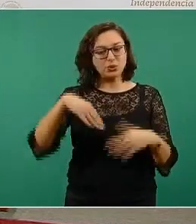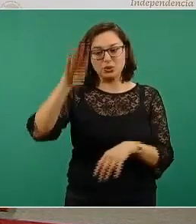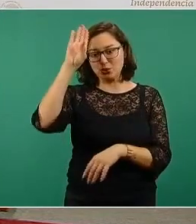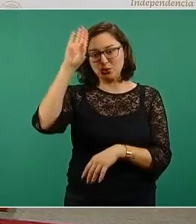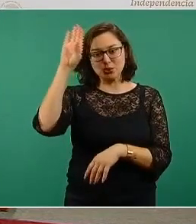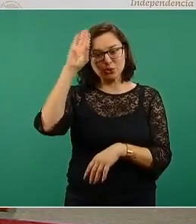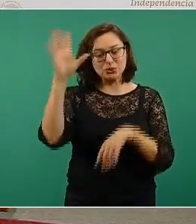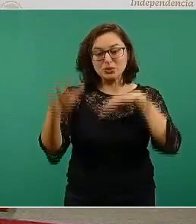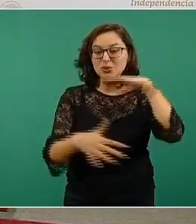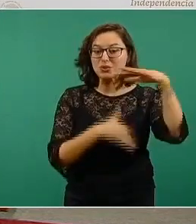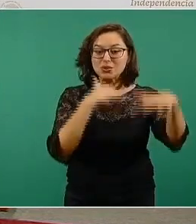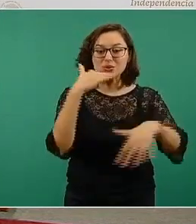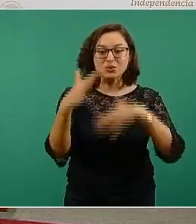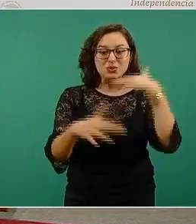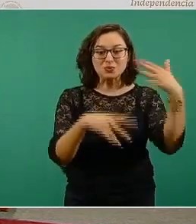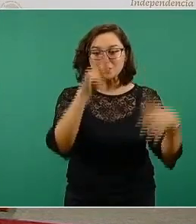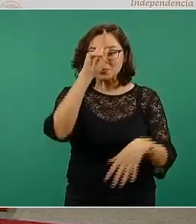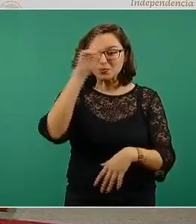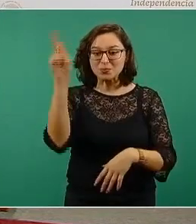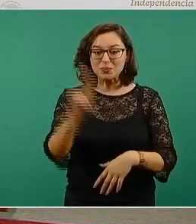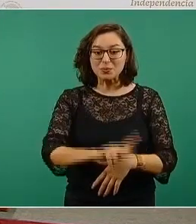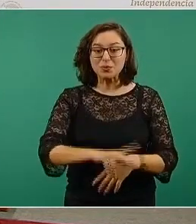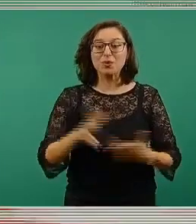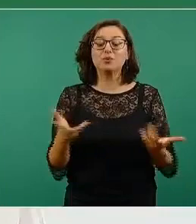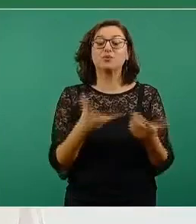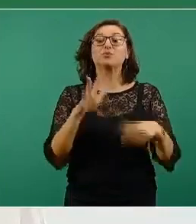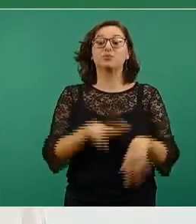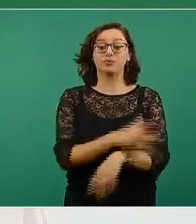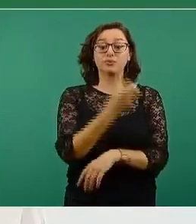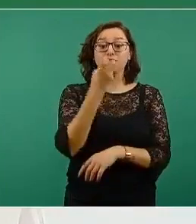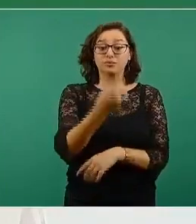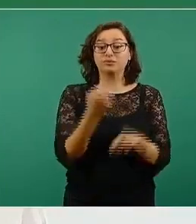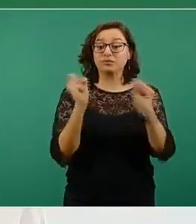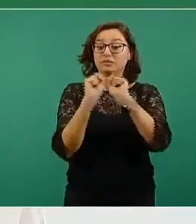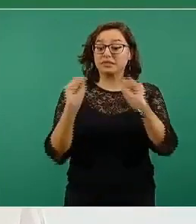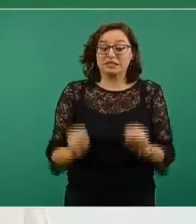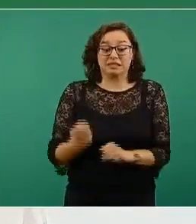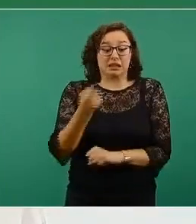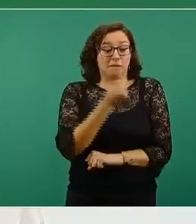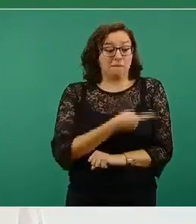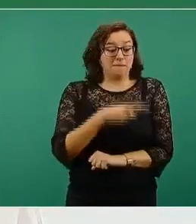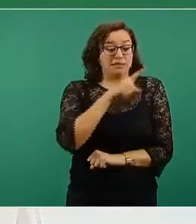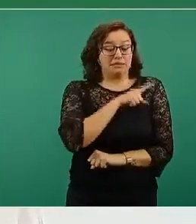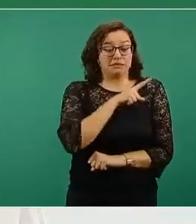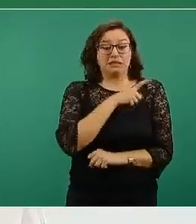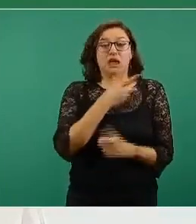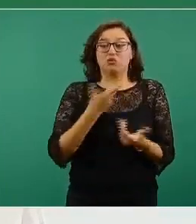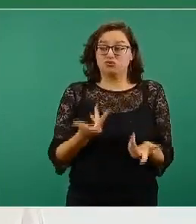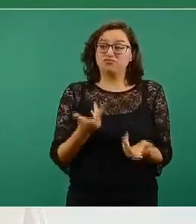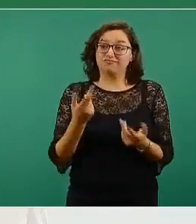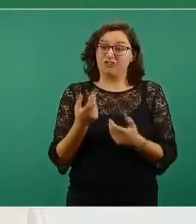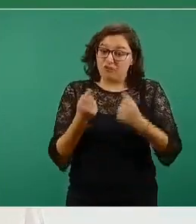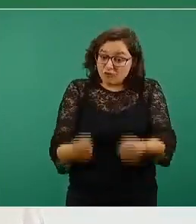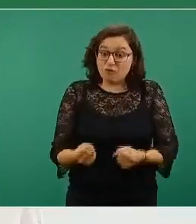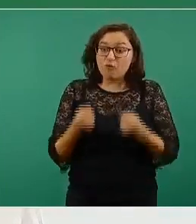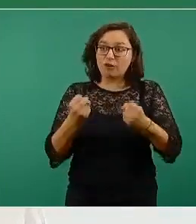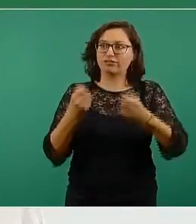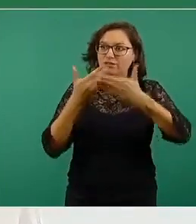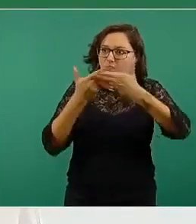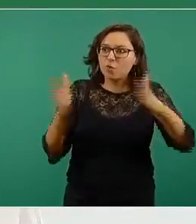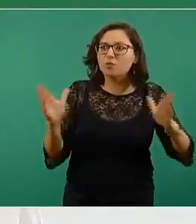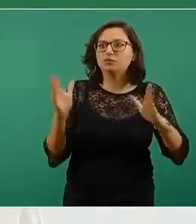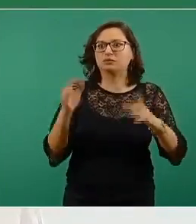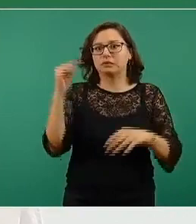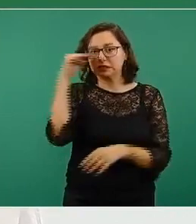Entonces, esa necesidad de tener un sistema de salud de cobertura universal, público, gratuito. Otro